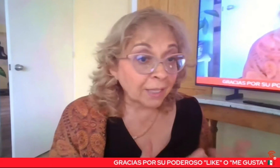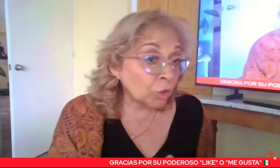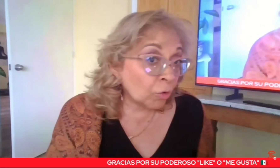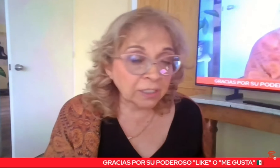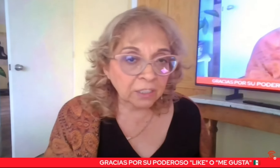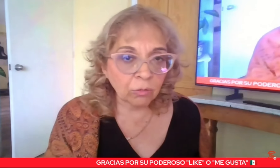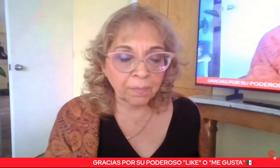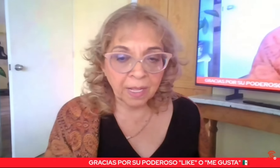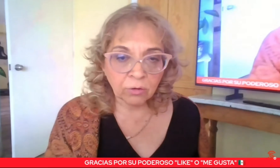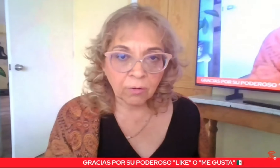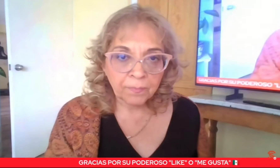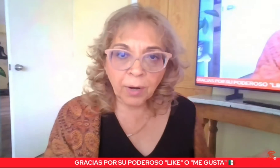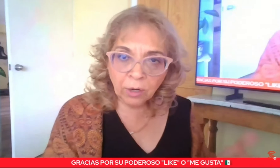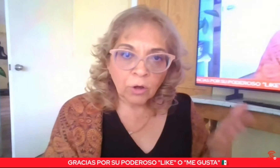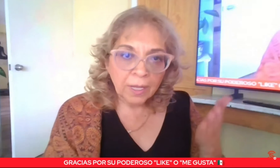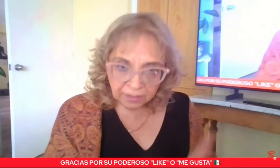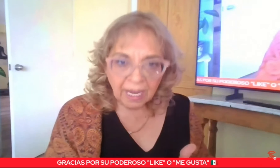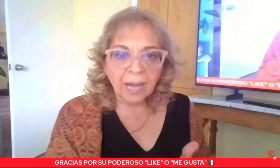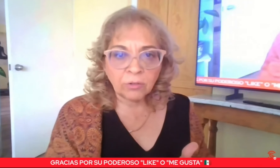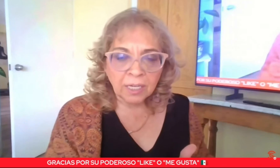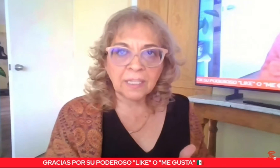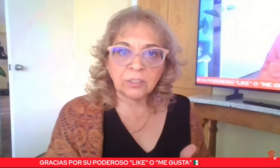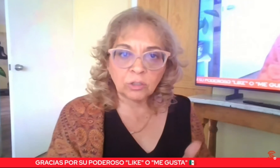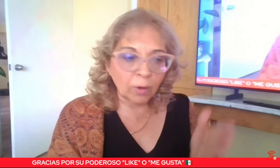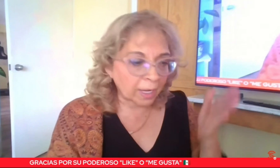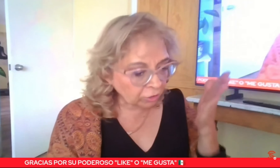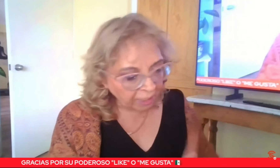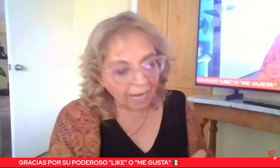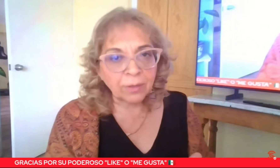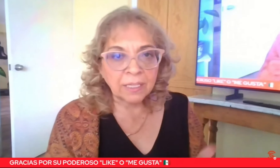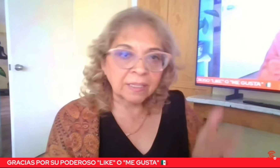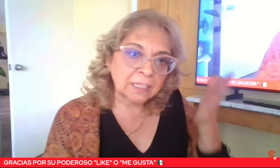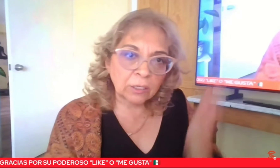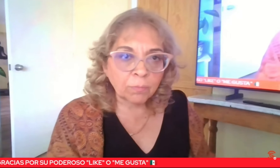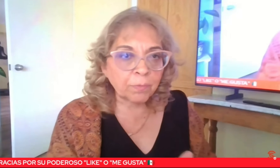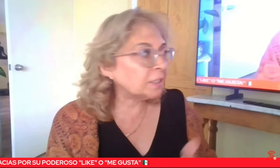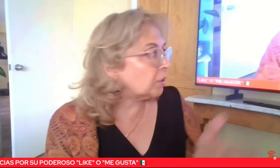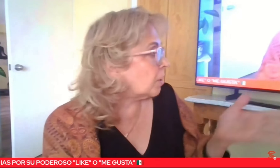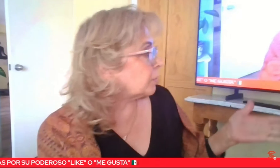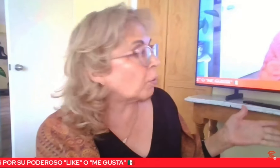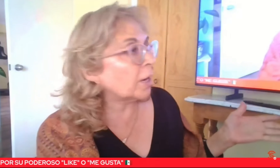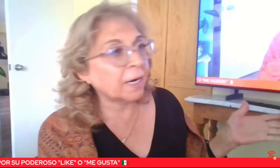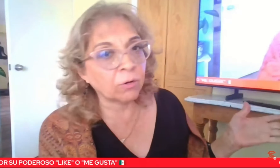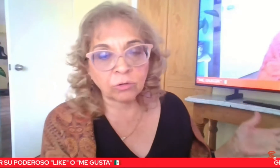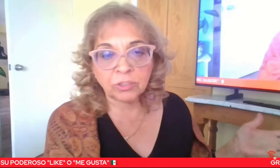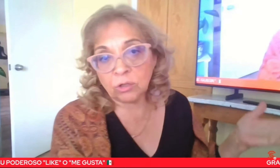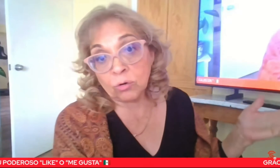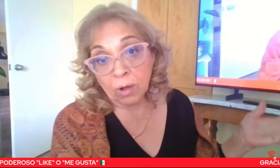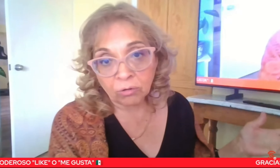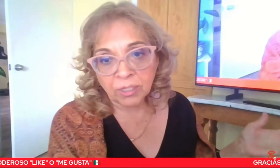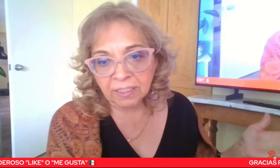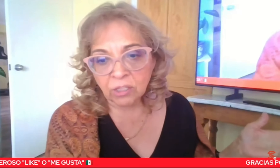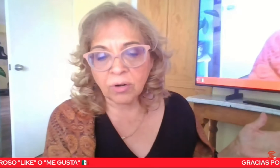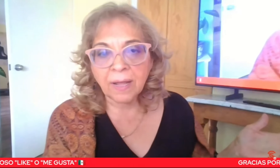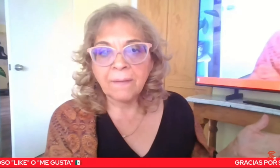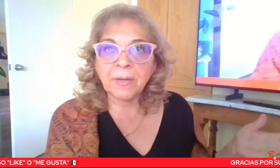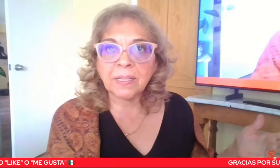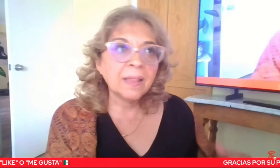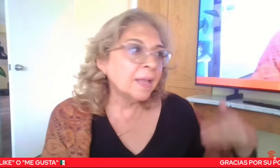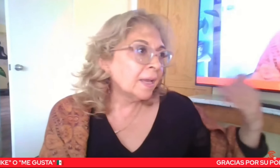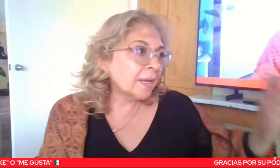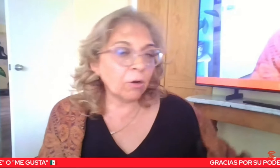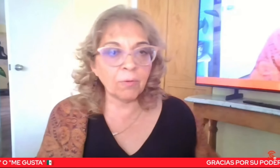responsabilidad no estás cumpliendo. Bueno, ya lo trataste 8 años, ya lo intentaste, no pudiste, oye, pues pongan a otro señor o a otra señora,